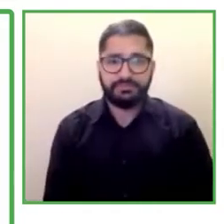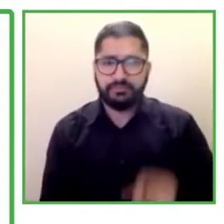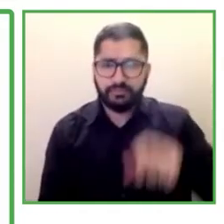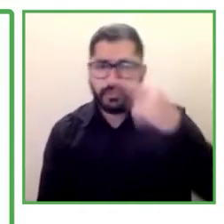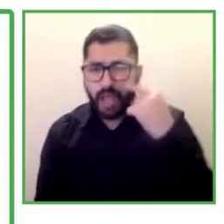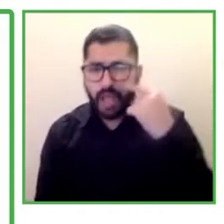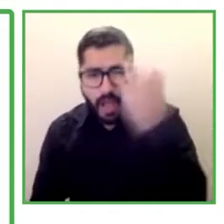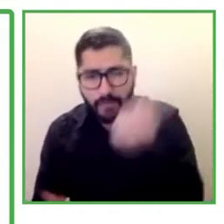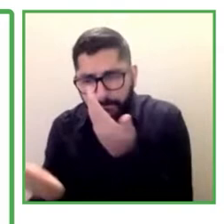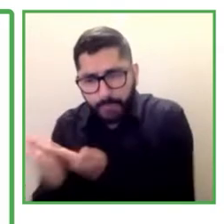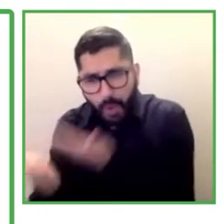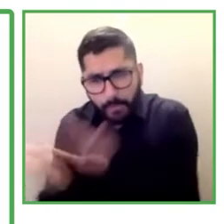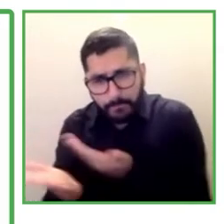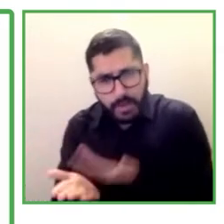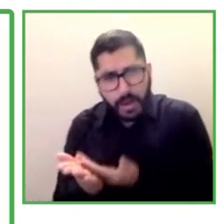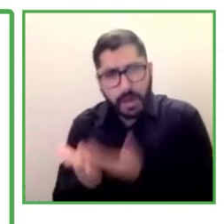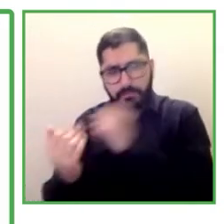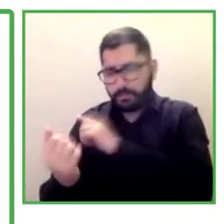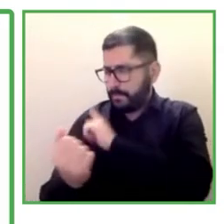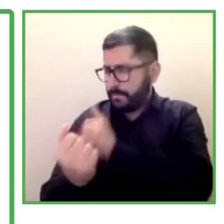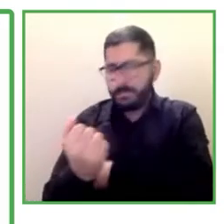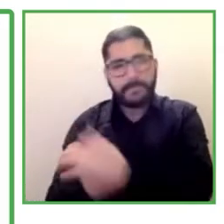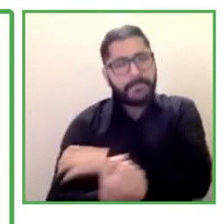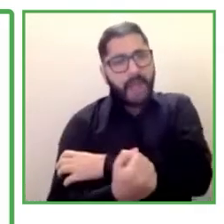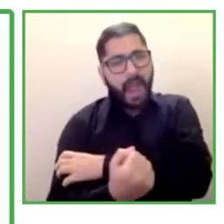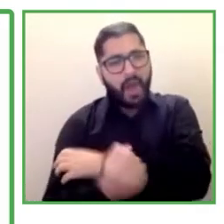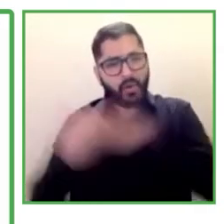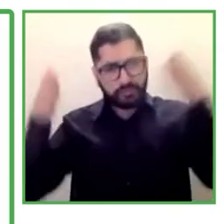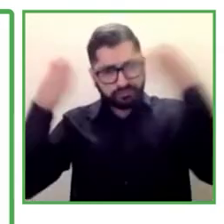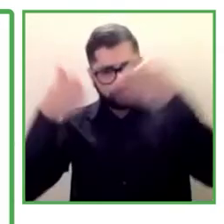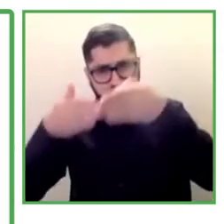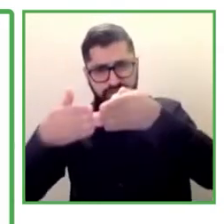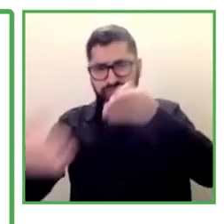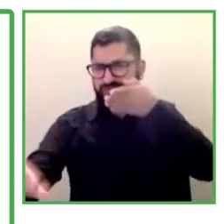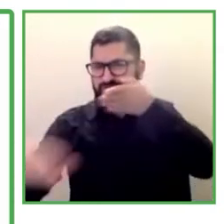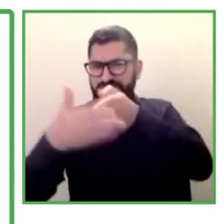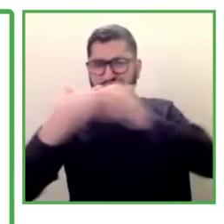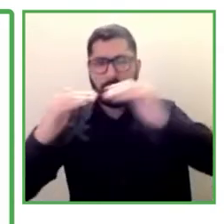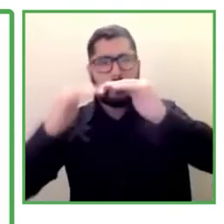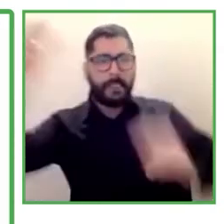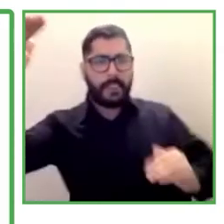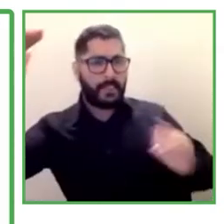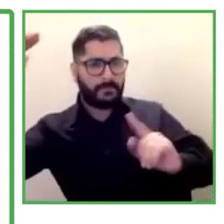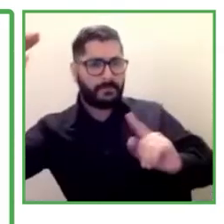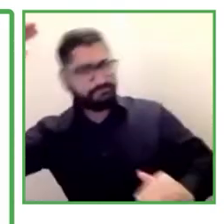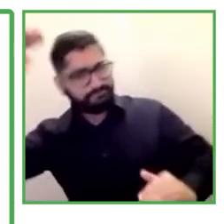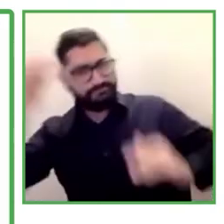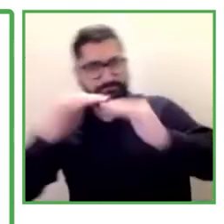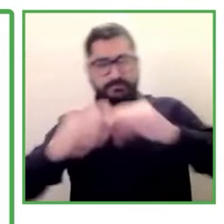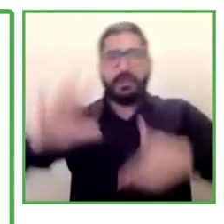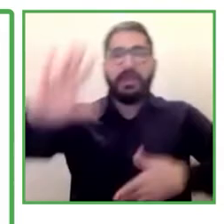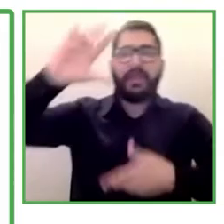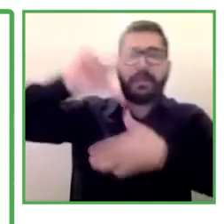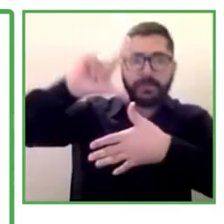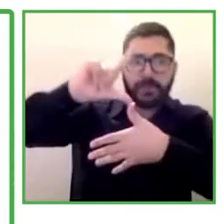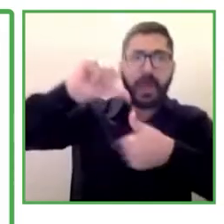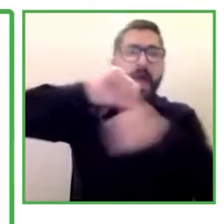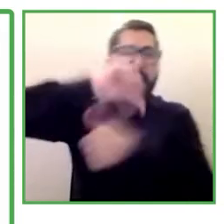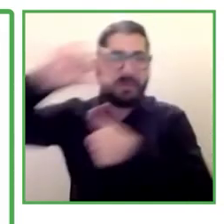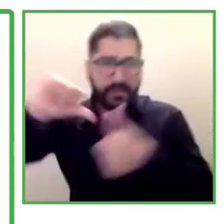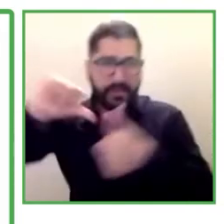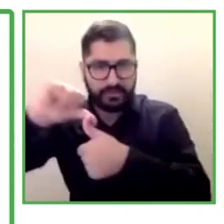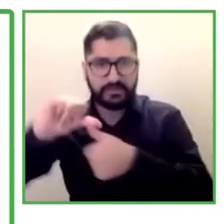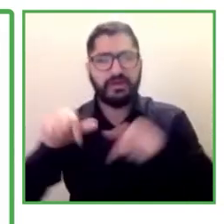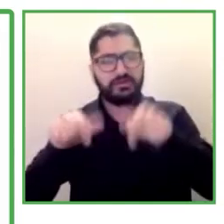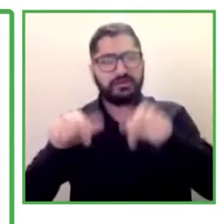que existen en América Latina y el Caribe desde mucho antes, afectando a la población vulnerable en general, pero también